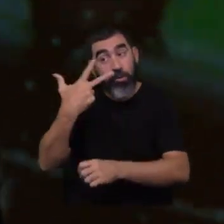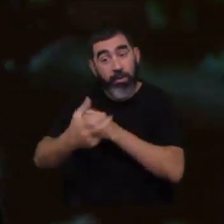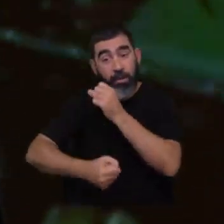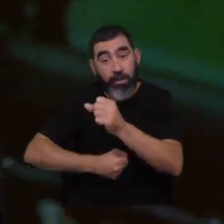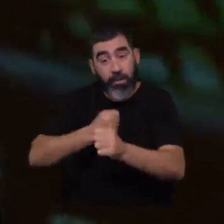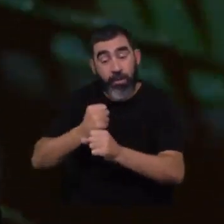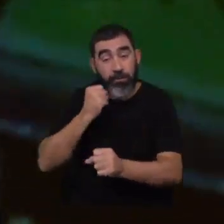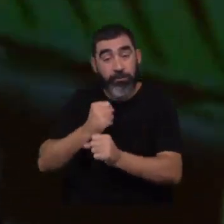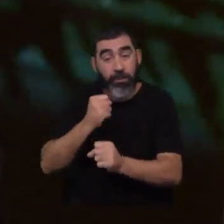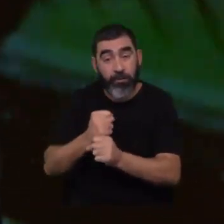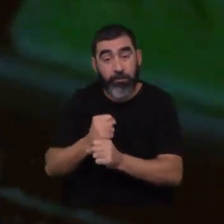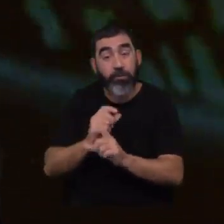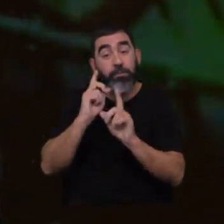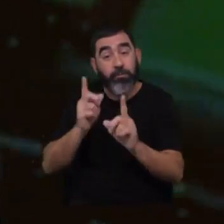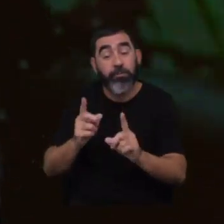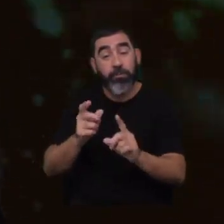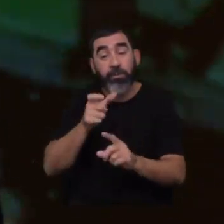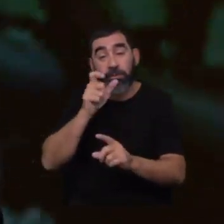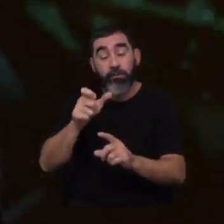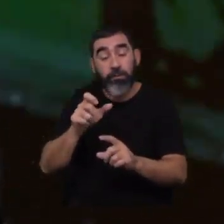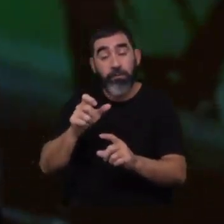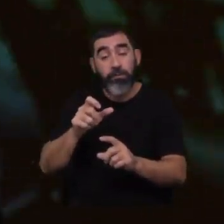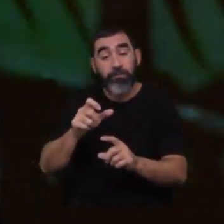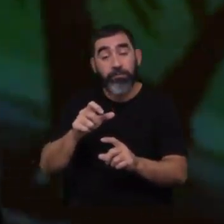que también eso implica un tema de